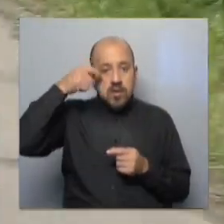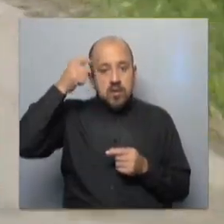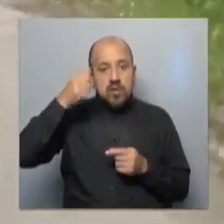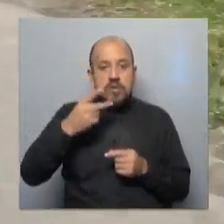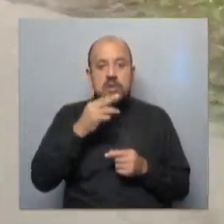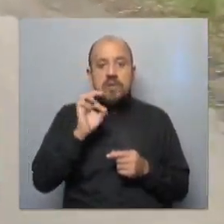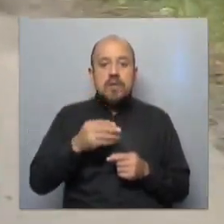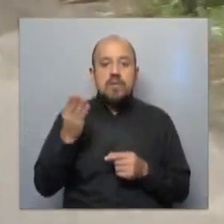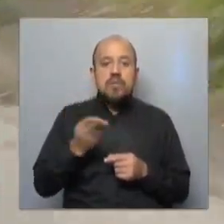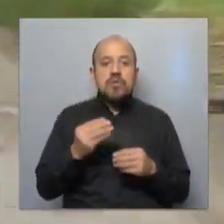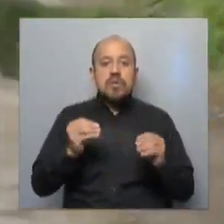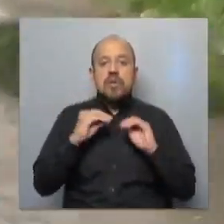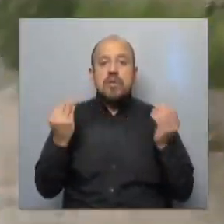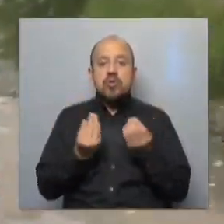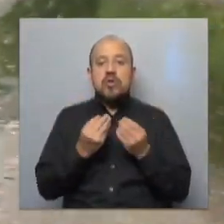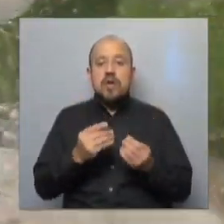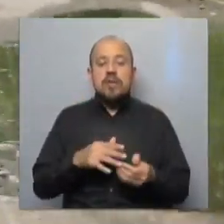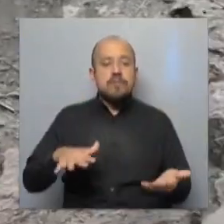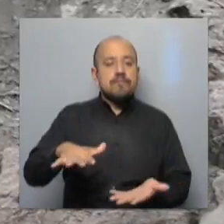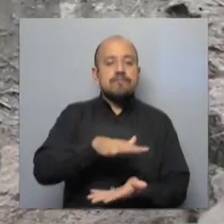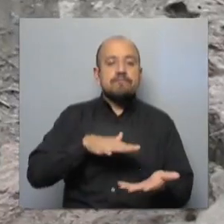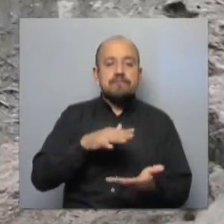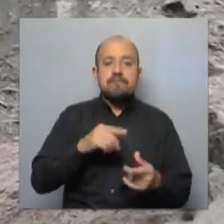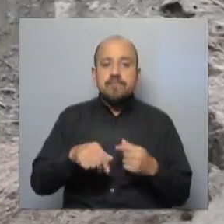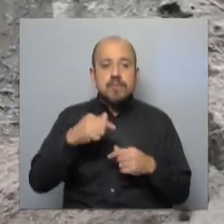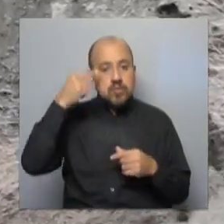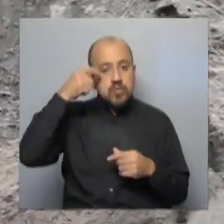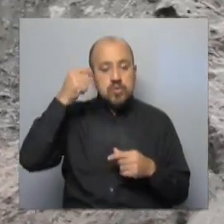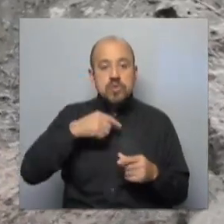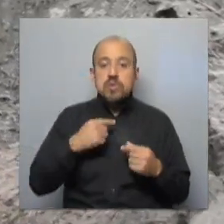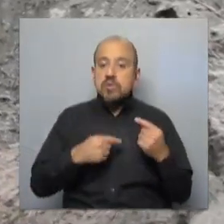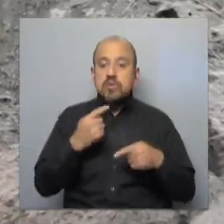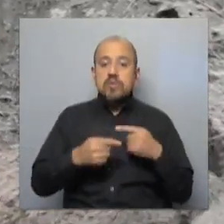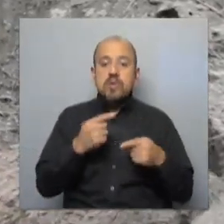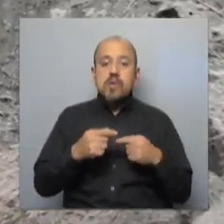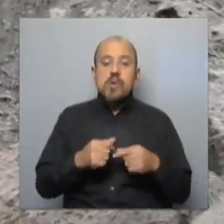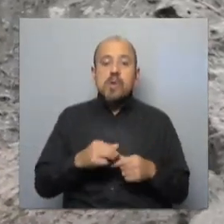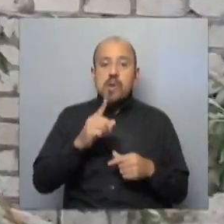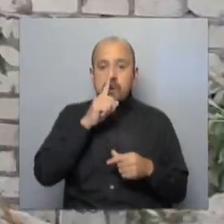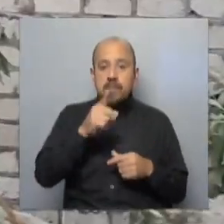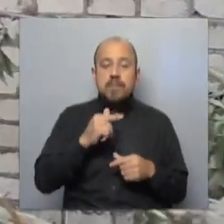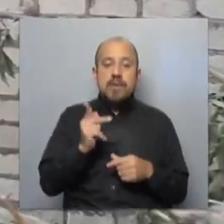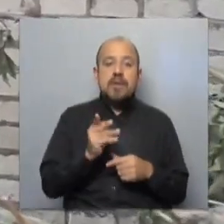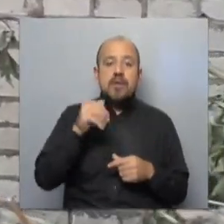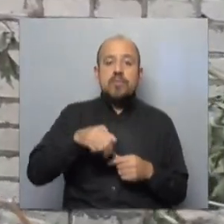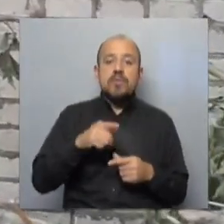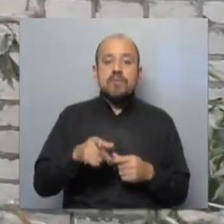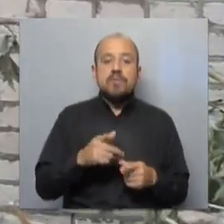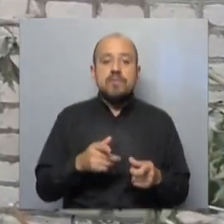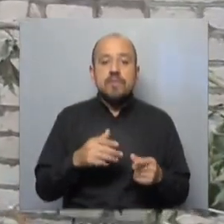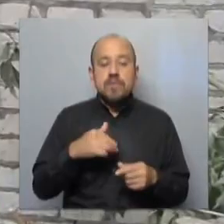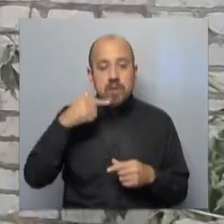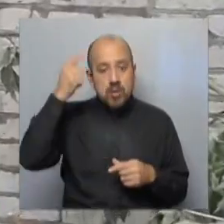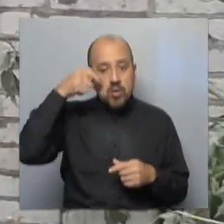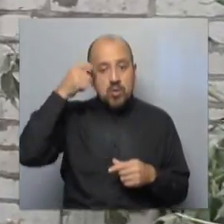20% del territorio ucraniano y que la línea del frente de combate se extiende a lo largo de más de 1000 kilómetros donde las tropas rusas han